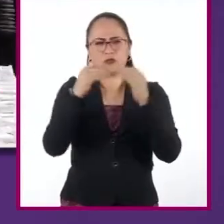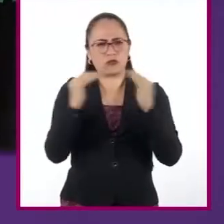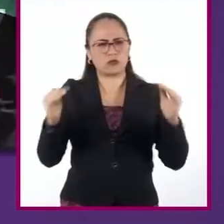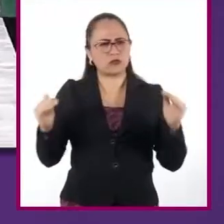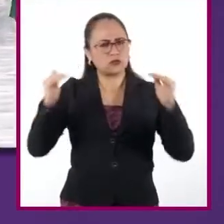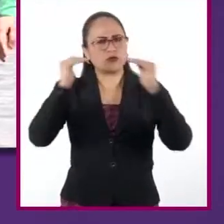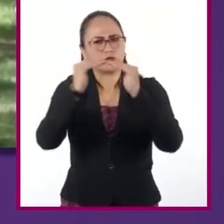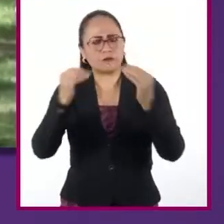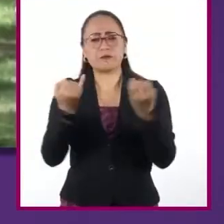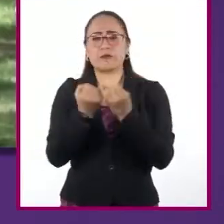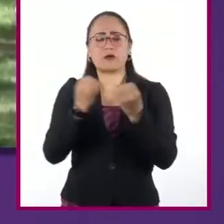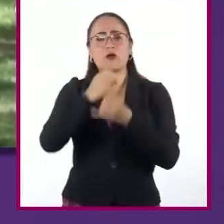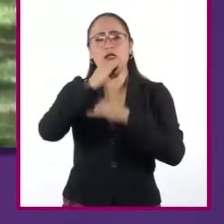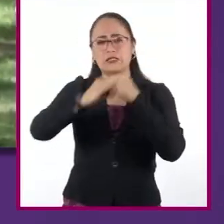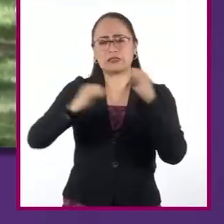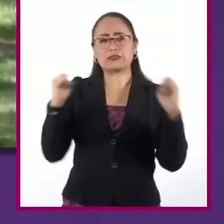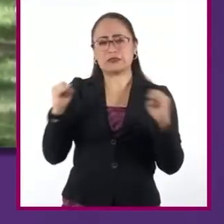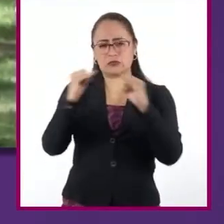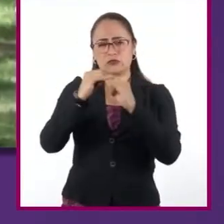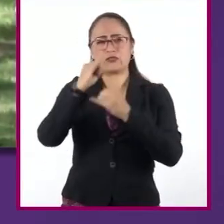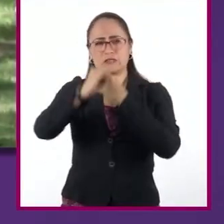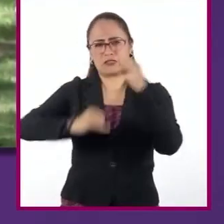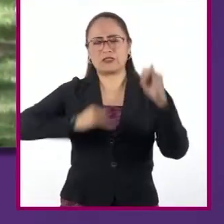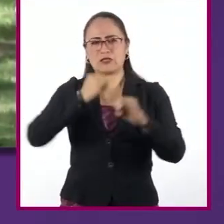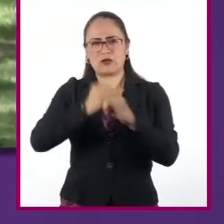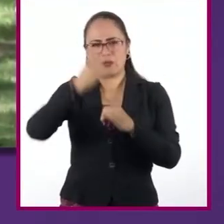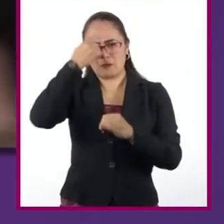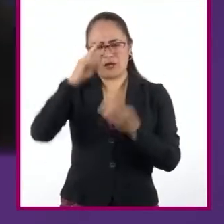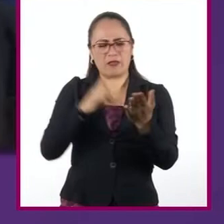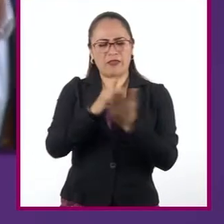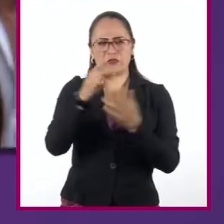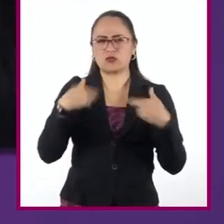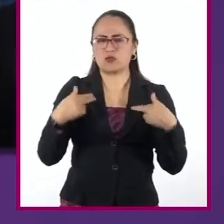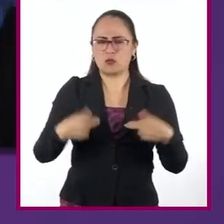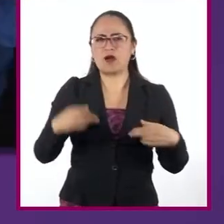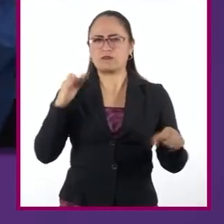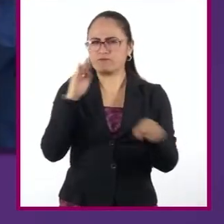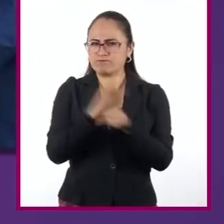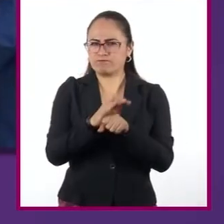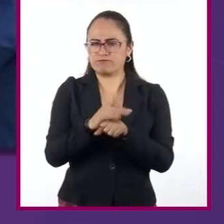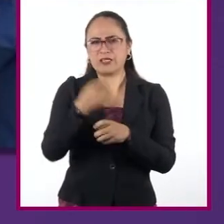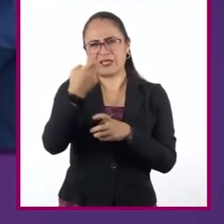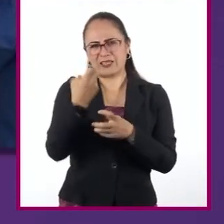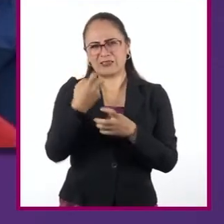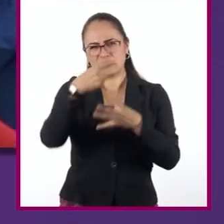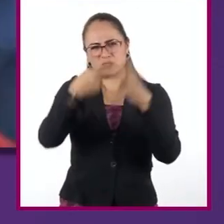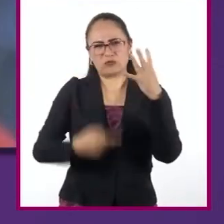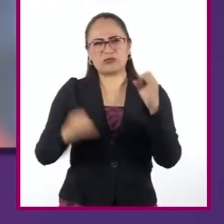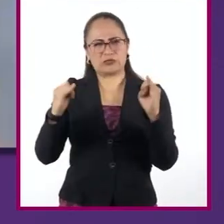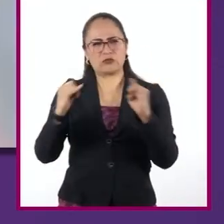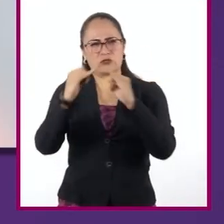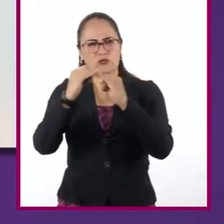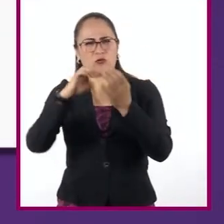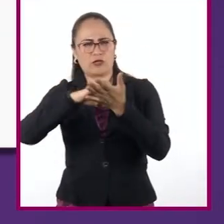instituciones internacionales dedicadas a la protección de los derechos humanos. Estas son algunas de ellas.